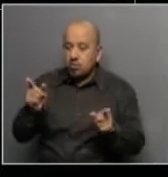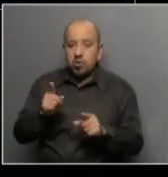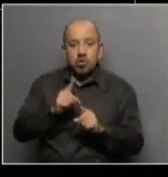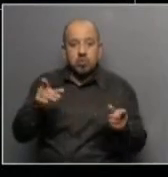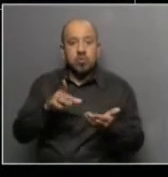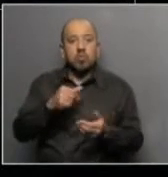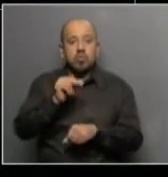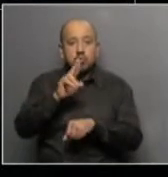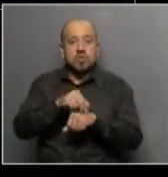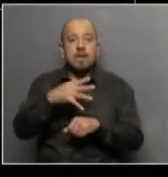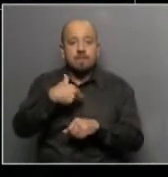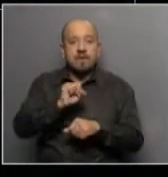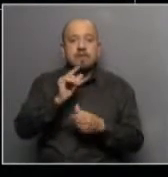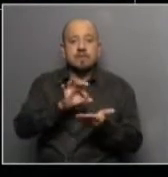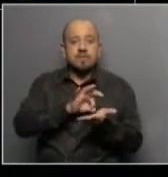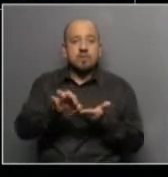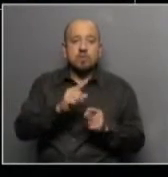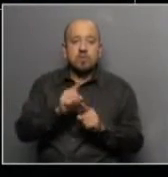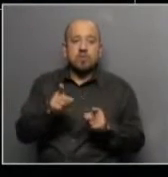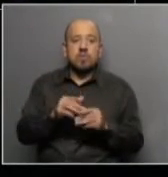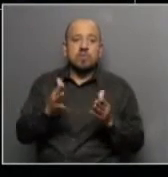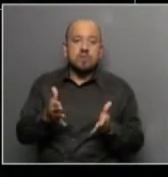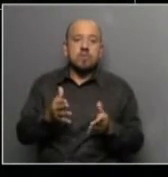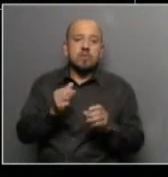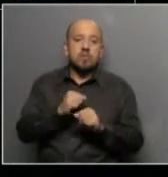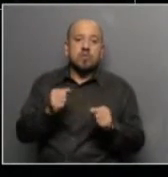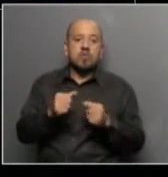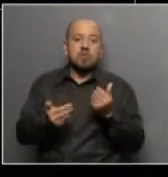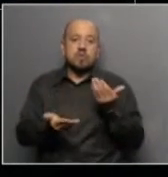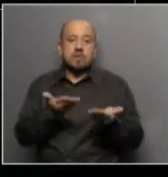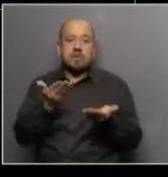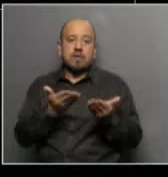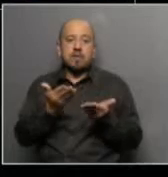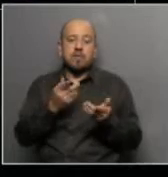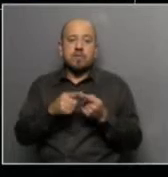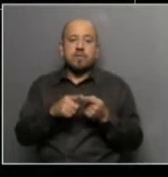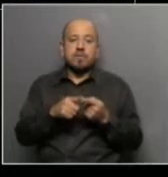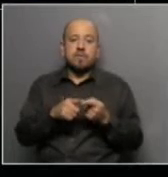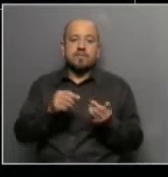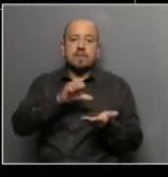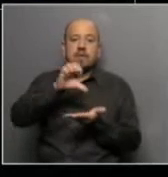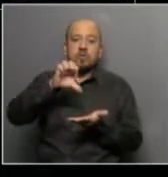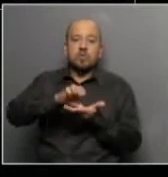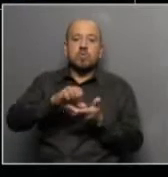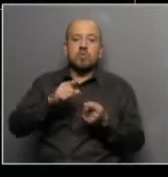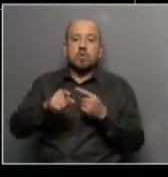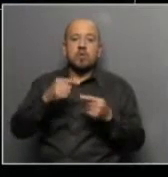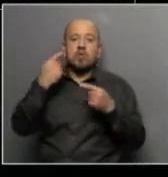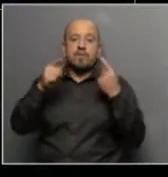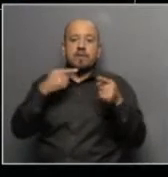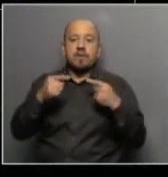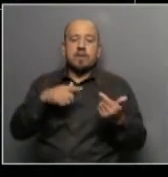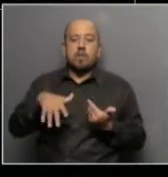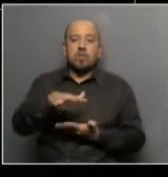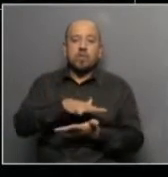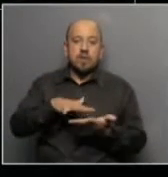servicios, fomentar un disfrute equitativo de la ciudad y de los diferentes lugares